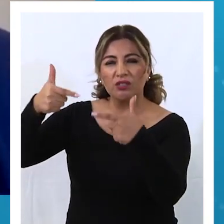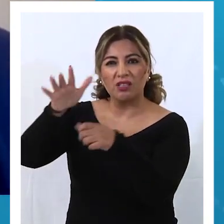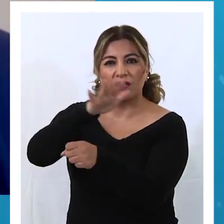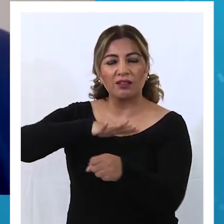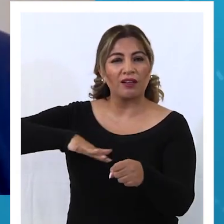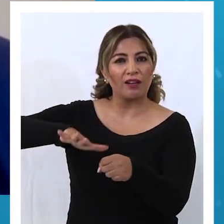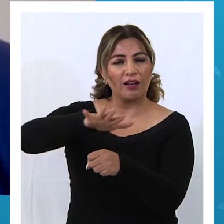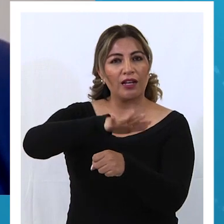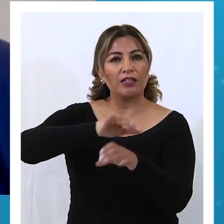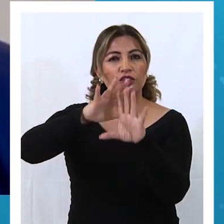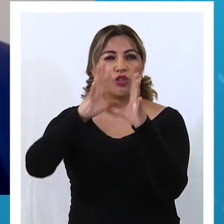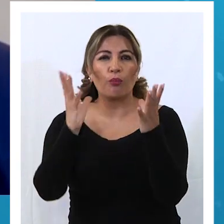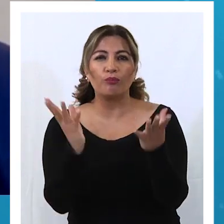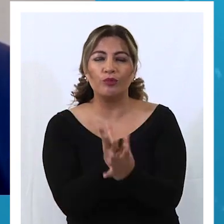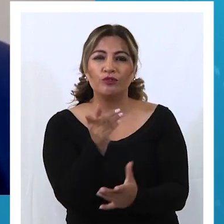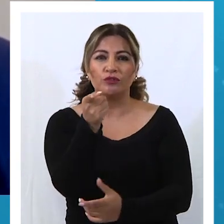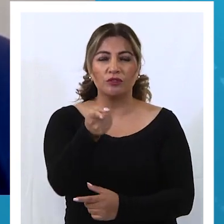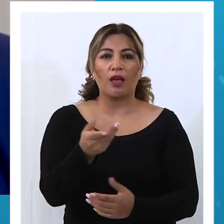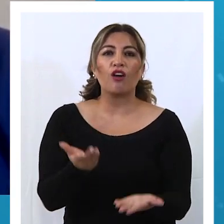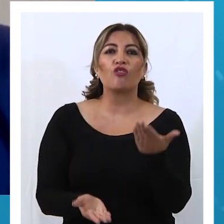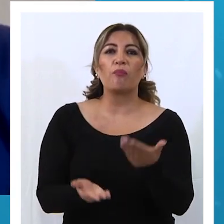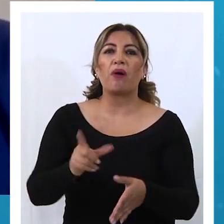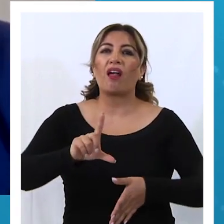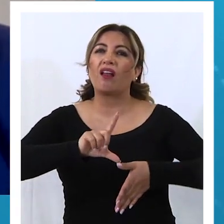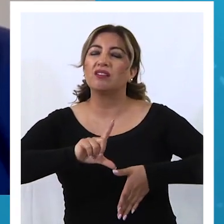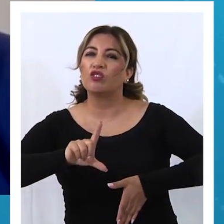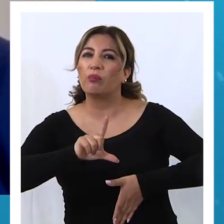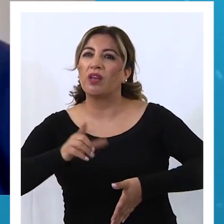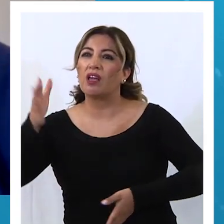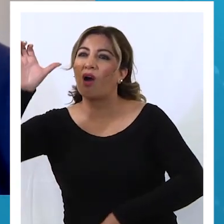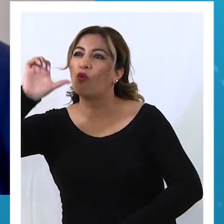las situaciones del mundo, comparar